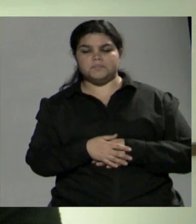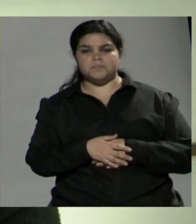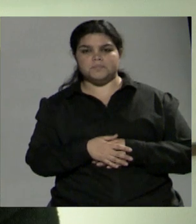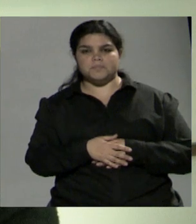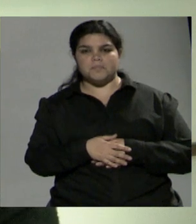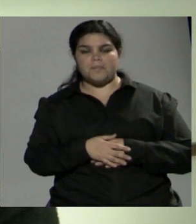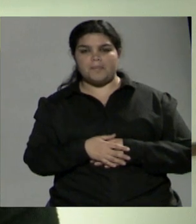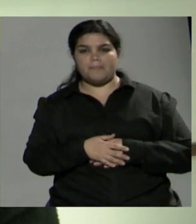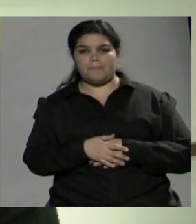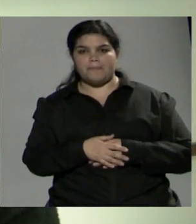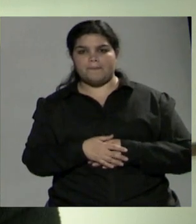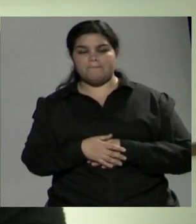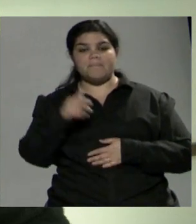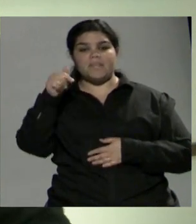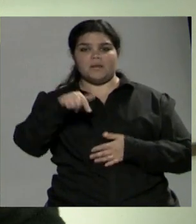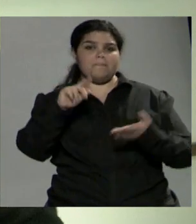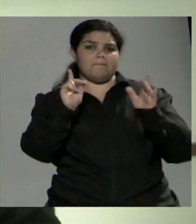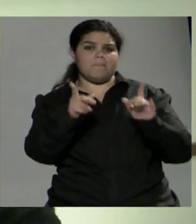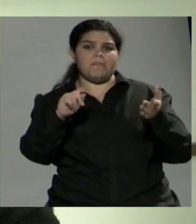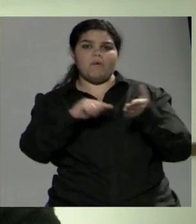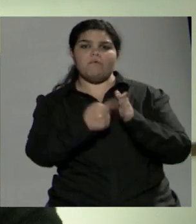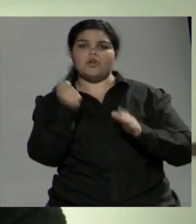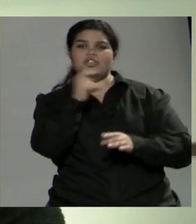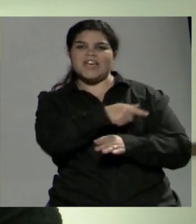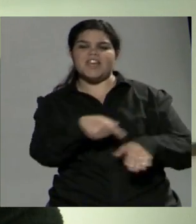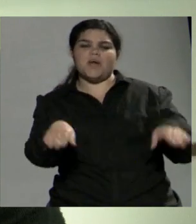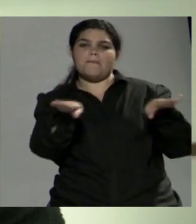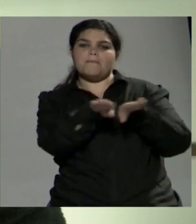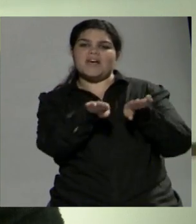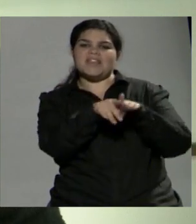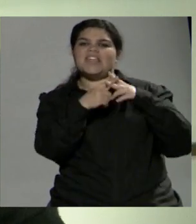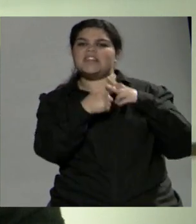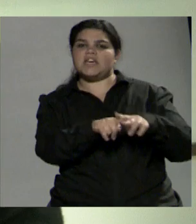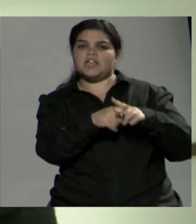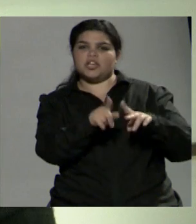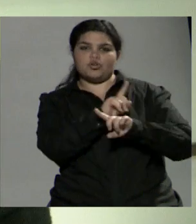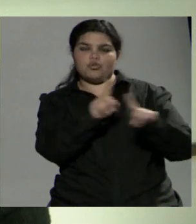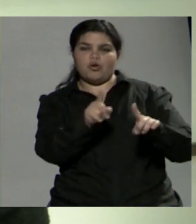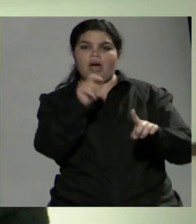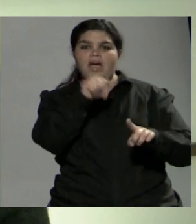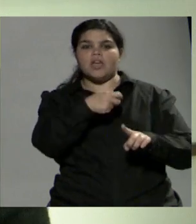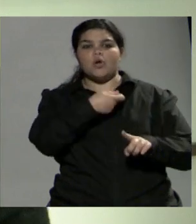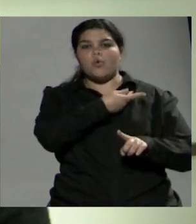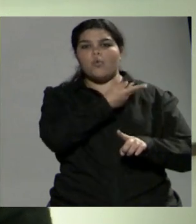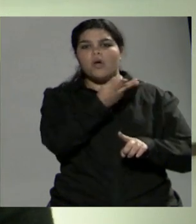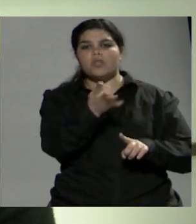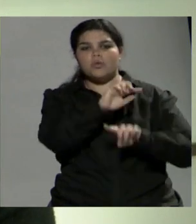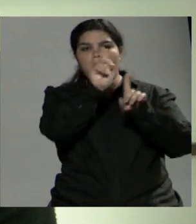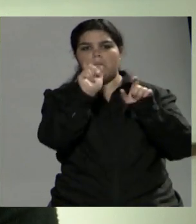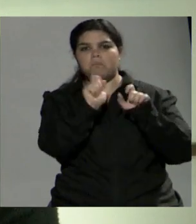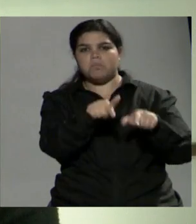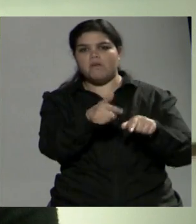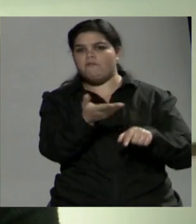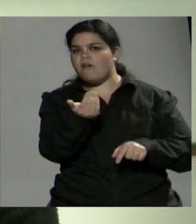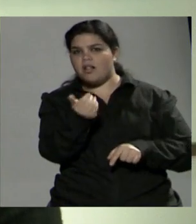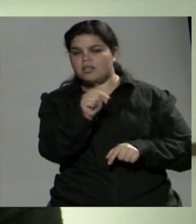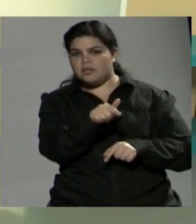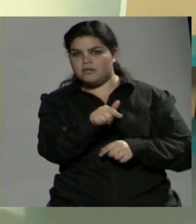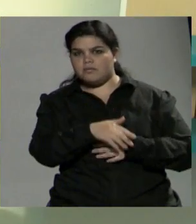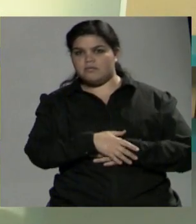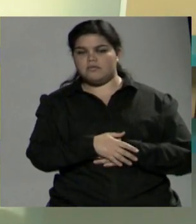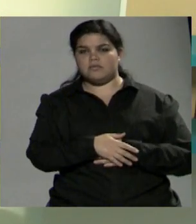hemos estado enfocados en qué era lo que pasaba en la provincia de Buenos Aires. Siendo una elección de medio término, realmente